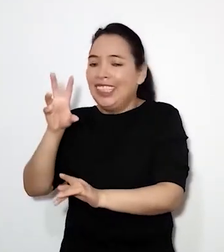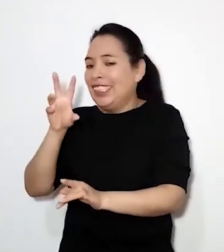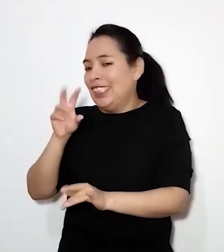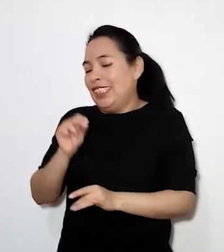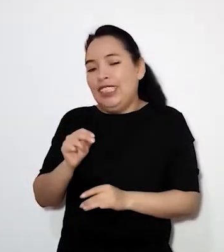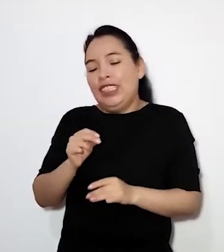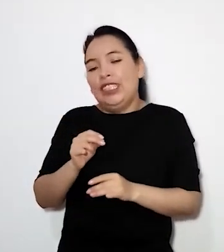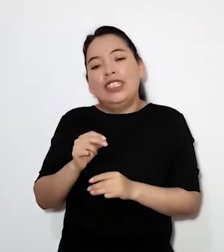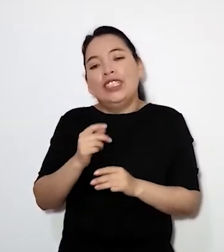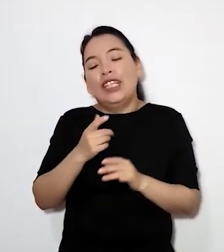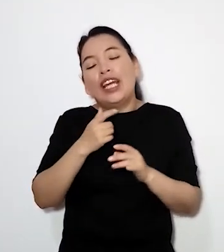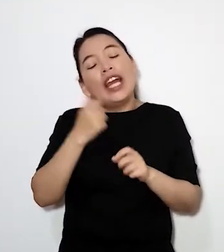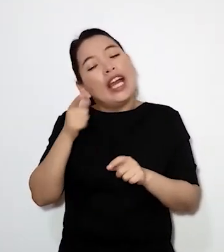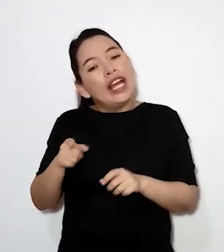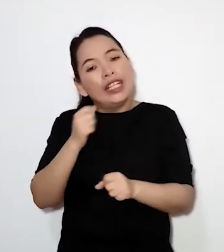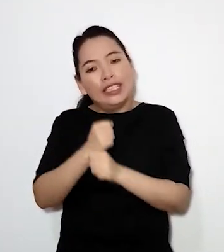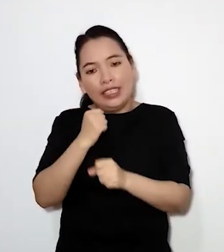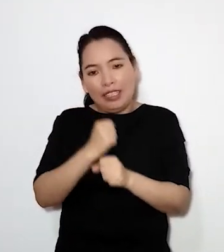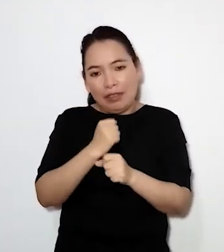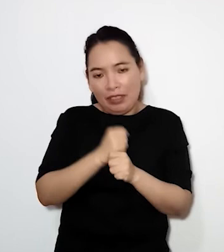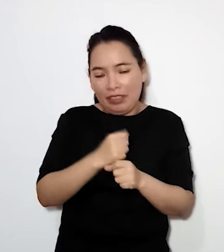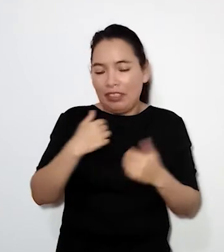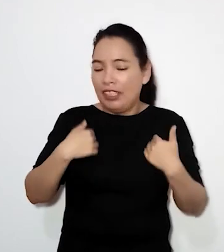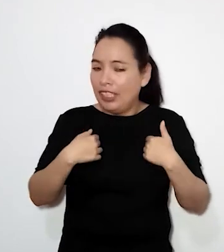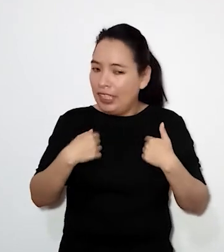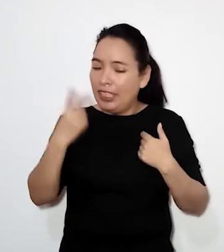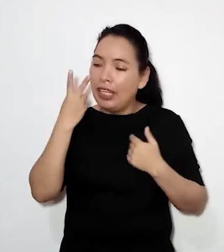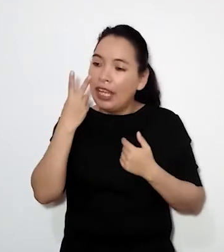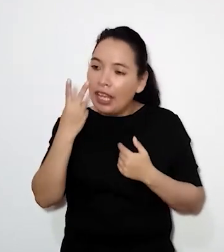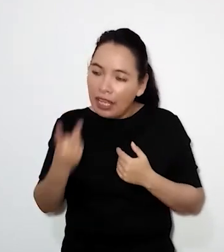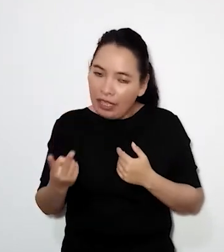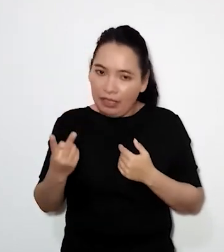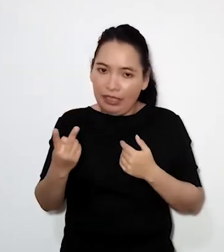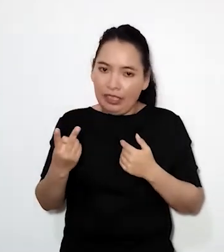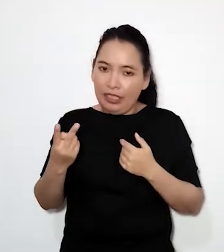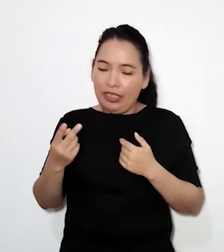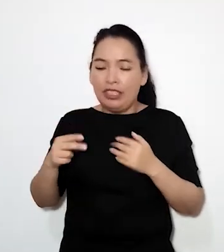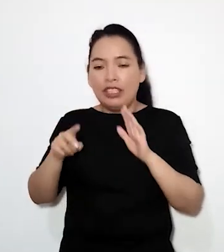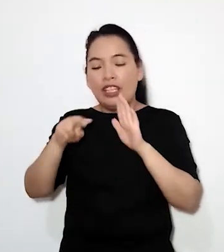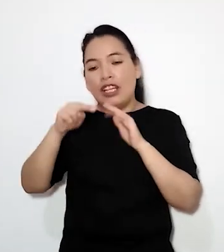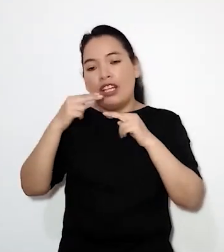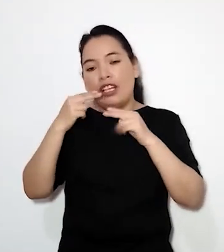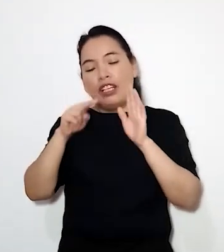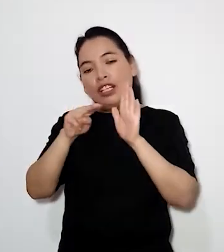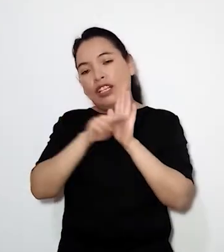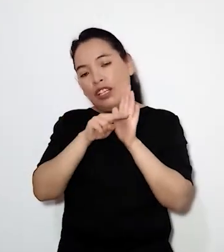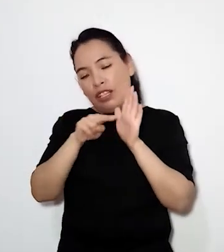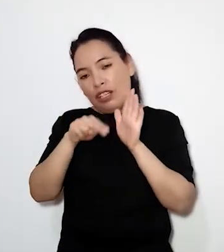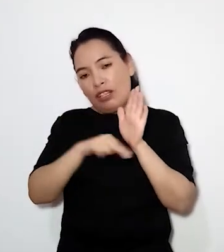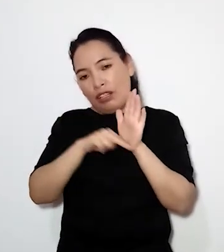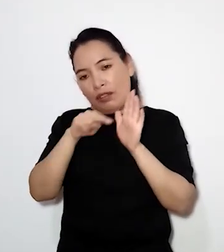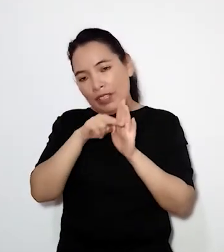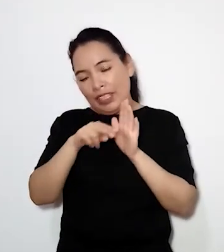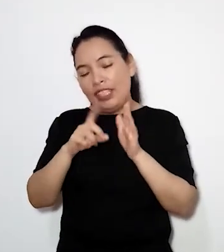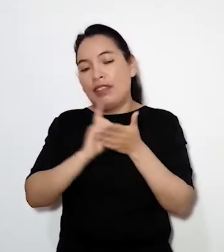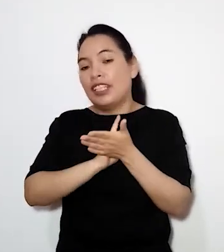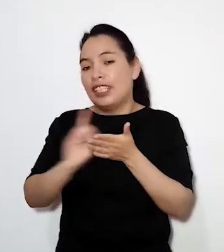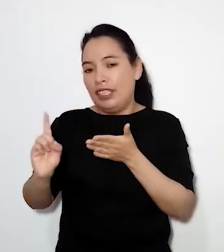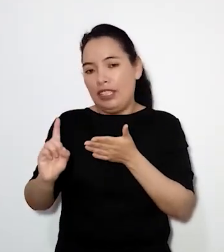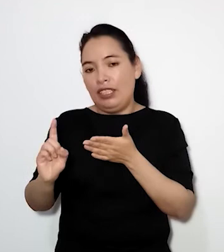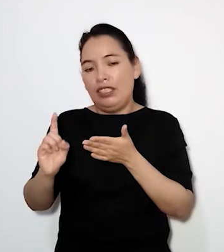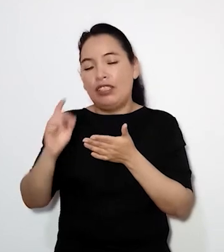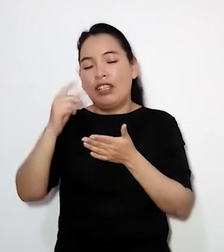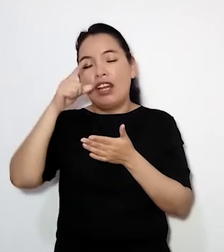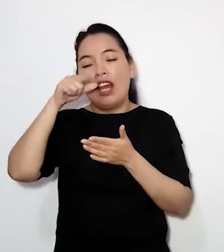de ceñirse a una perspectiva de derechos y decir que la construcción social de las personas